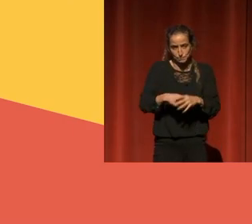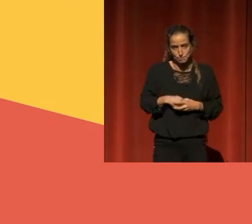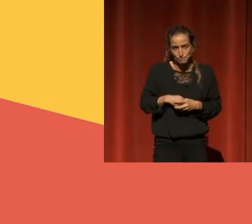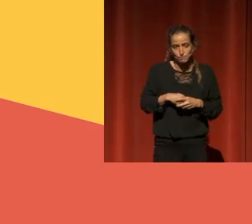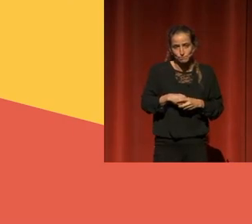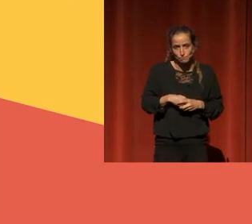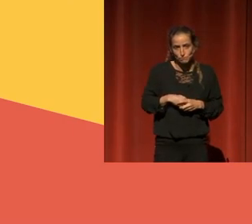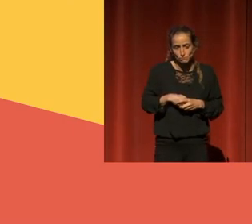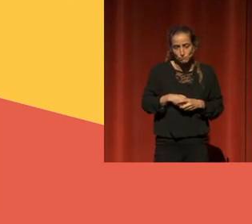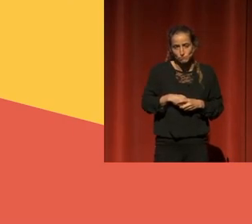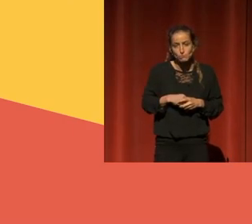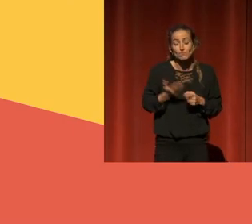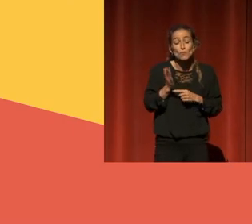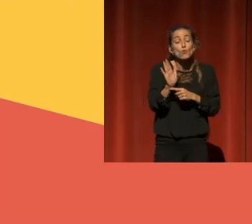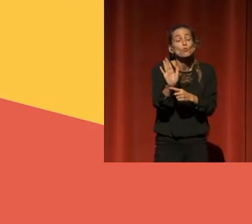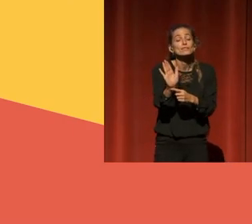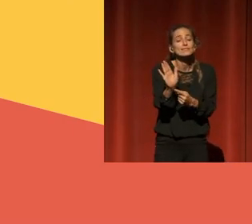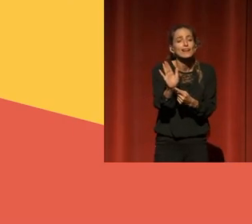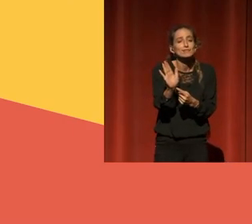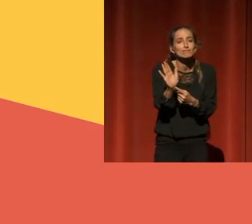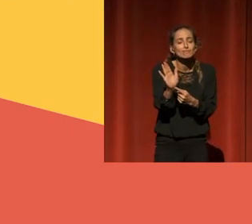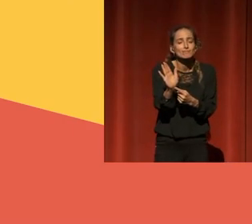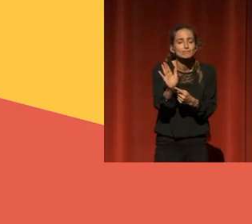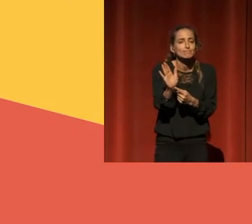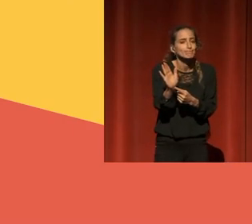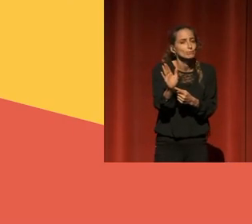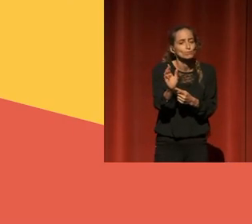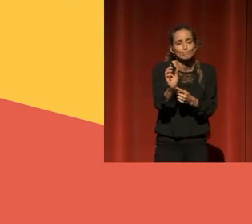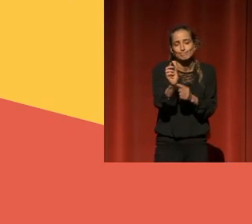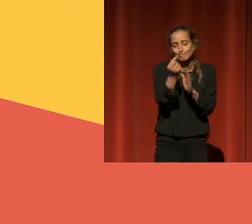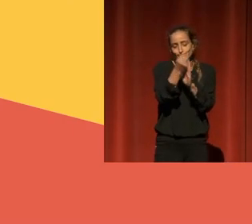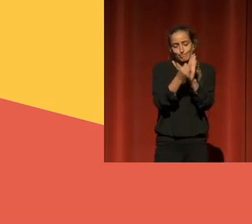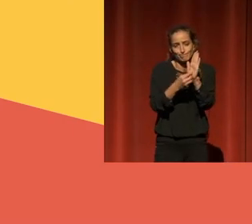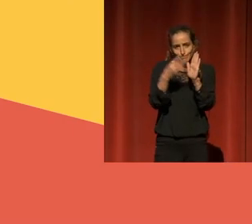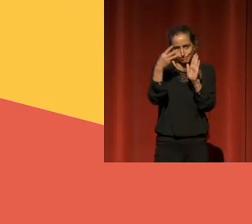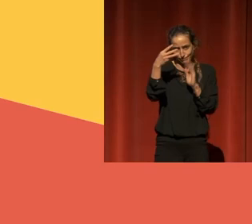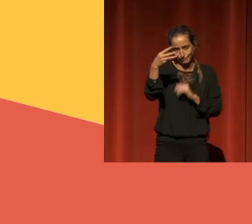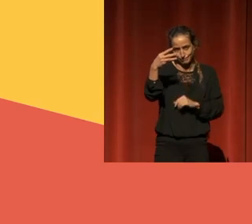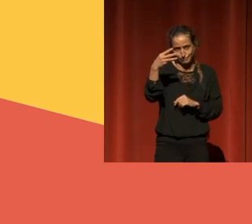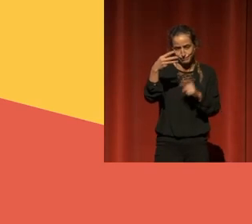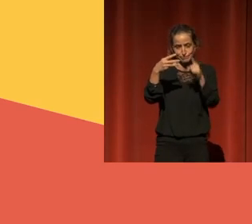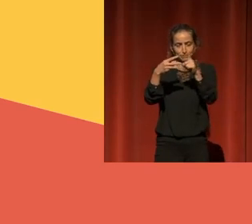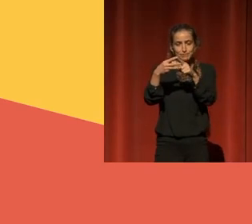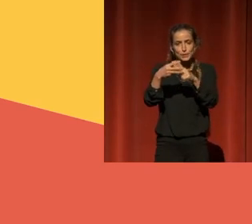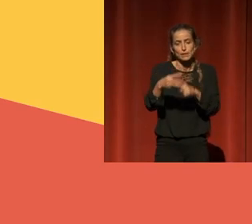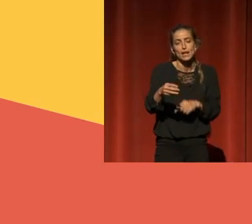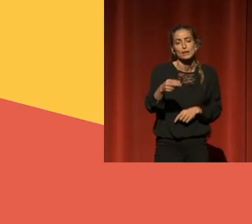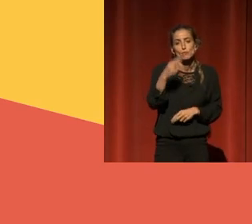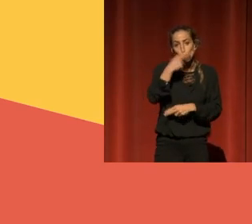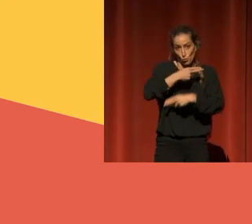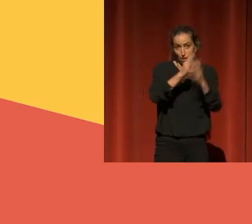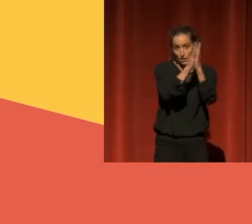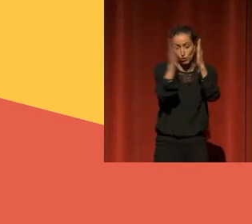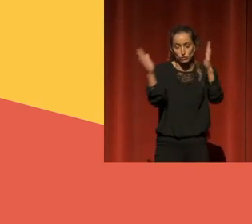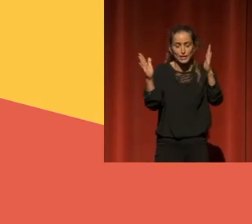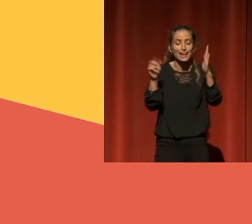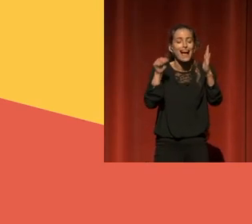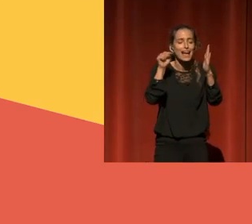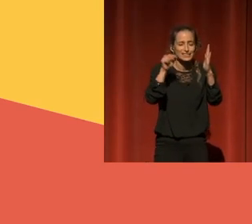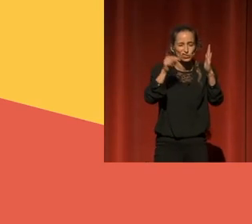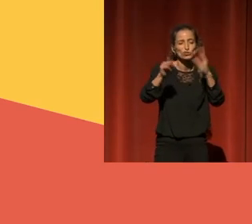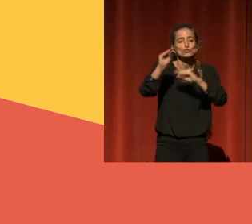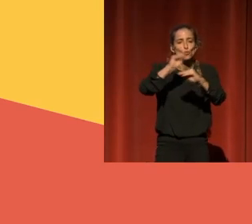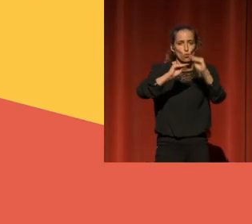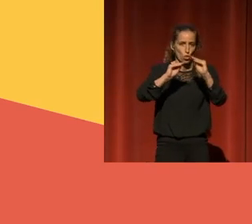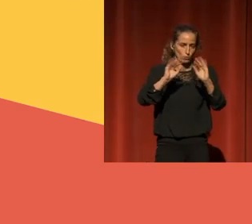propuesta eh la basamos en tres puntos la primera es las bibliotecas públicas como solución Por qué